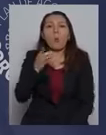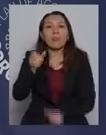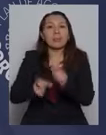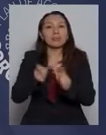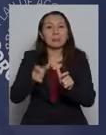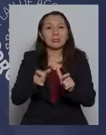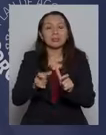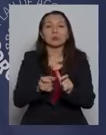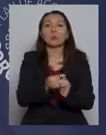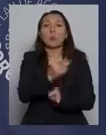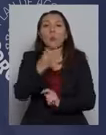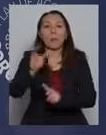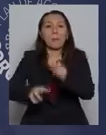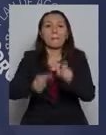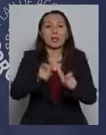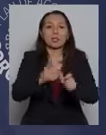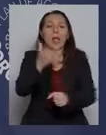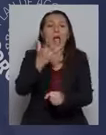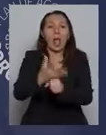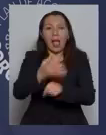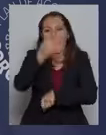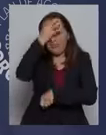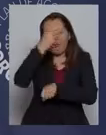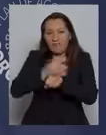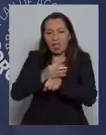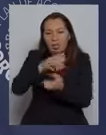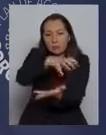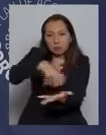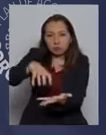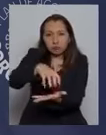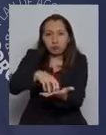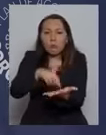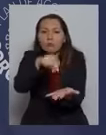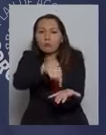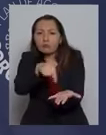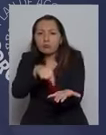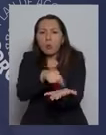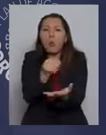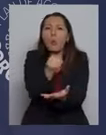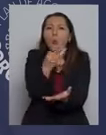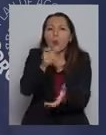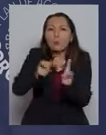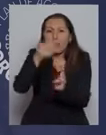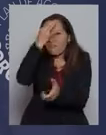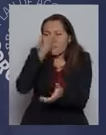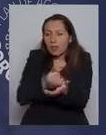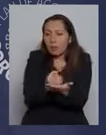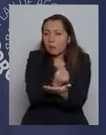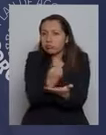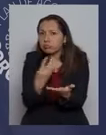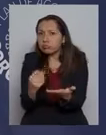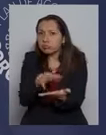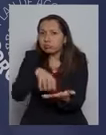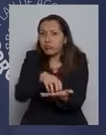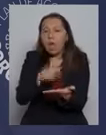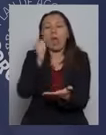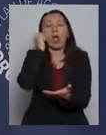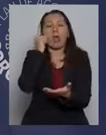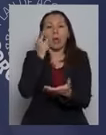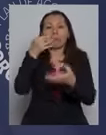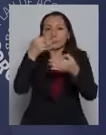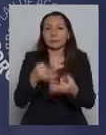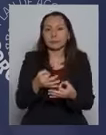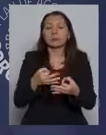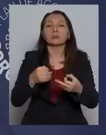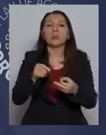decir, el número de personas que hay enfermas en una población. Efectivamente, y eso permite determinar cuántas personas